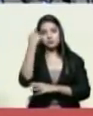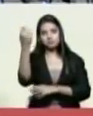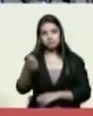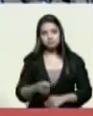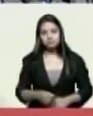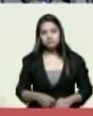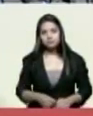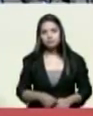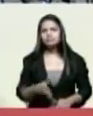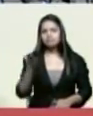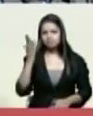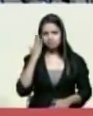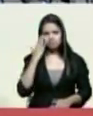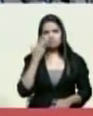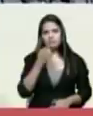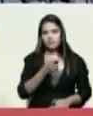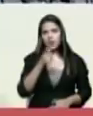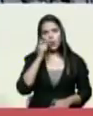que él sabía pues